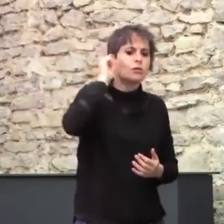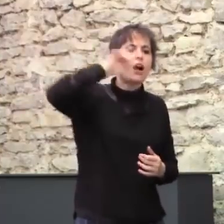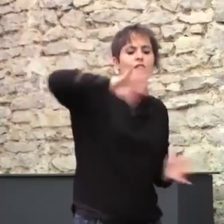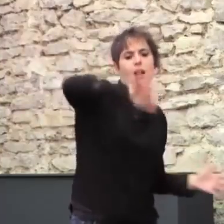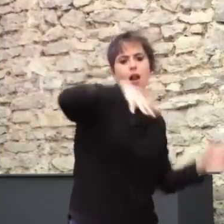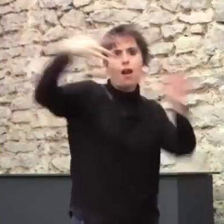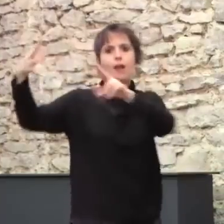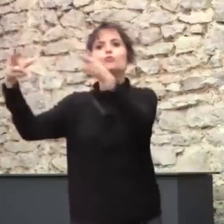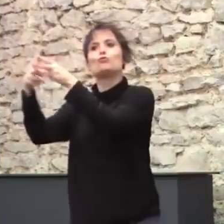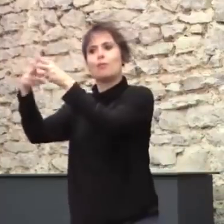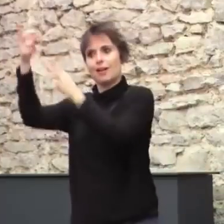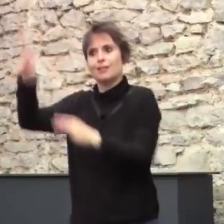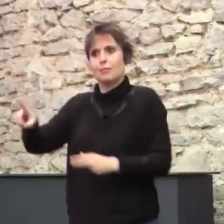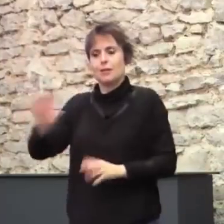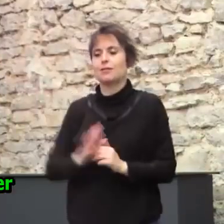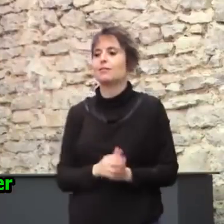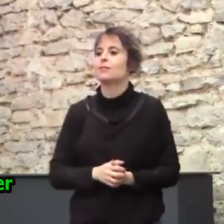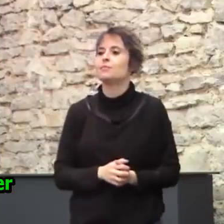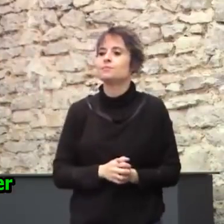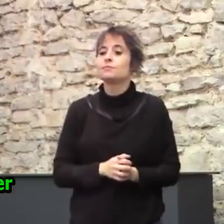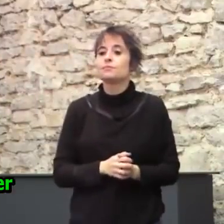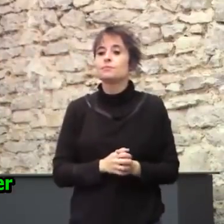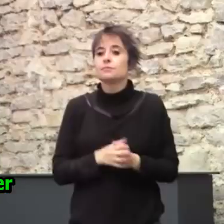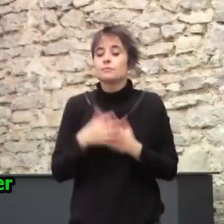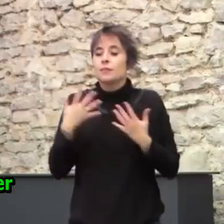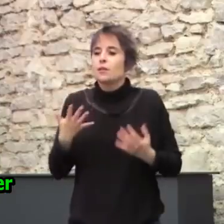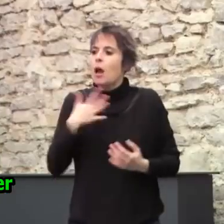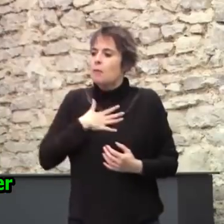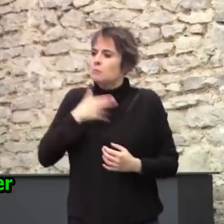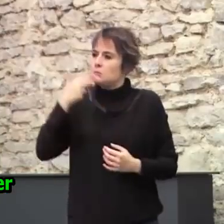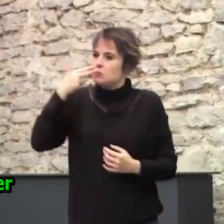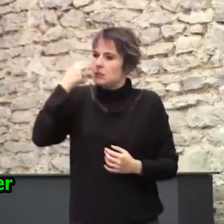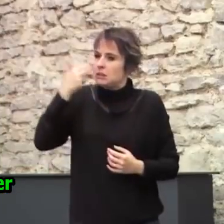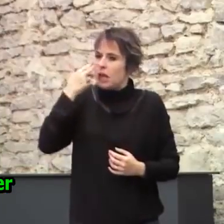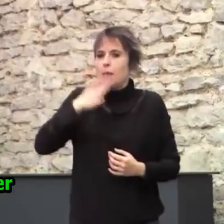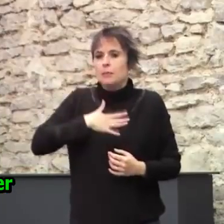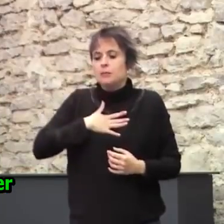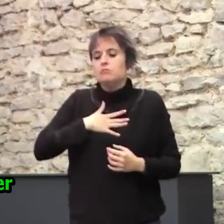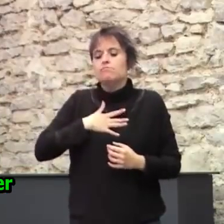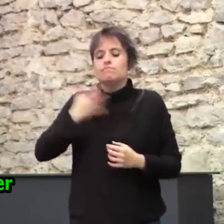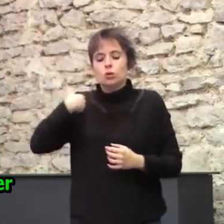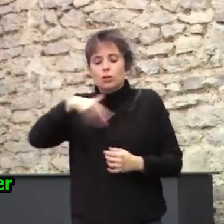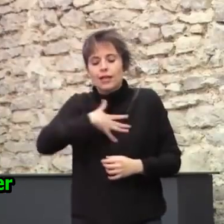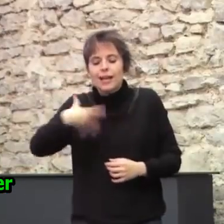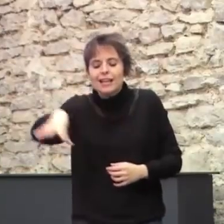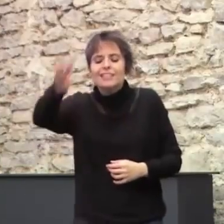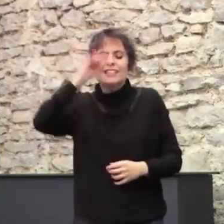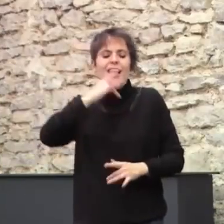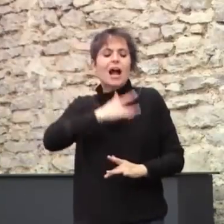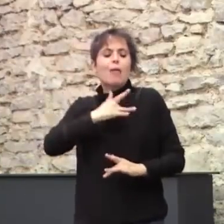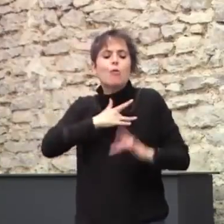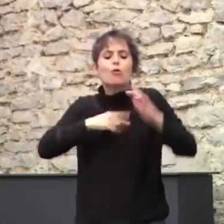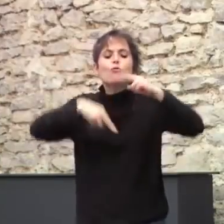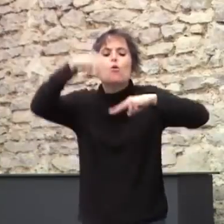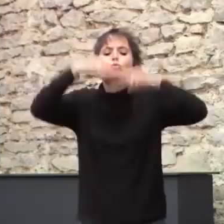tema social. Y a mí me interesaba mucho entender cómo construimos el amor